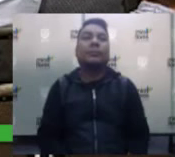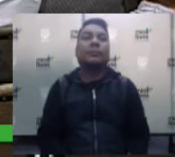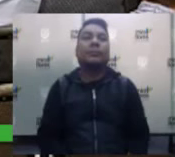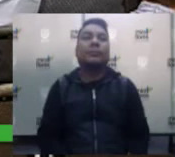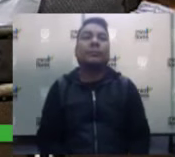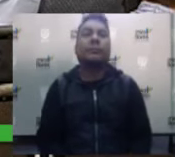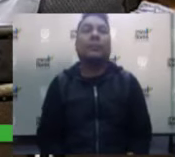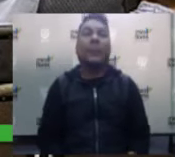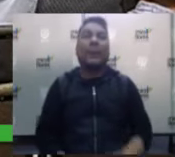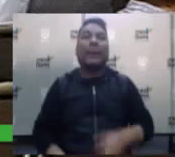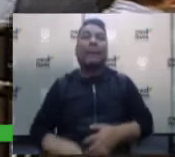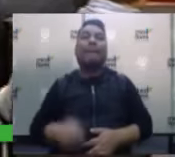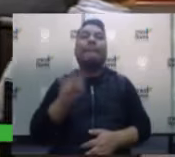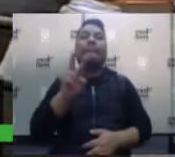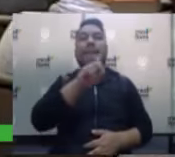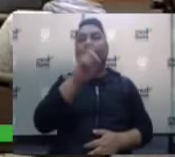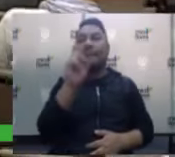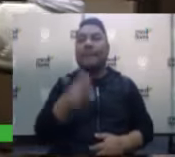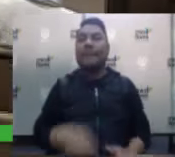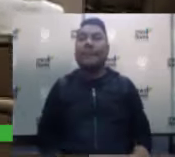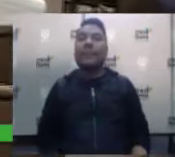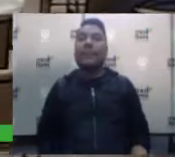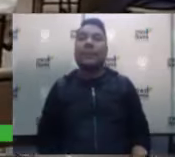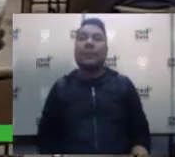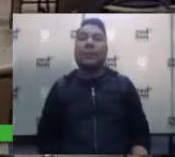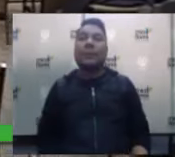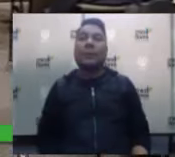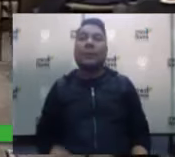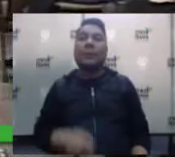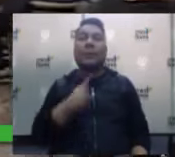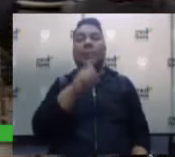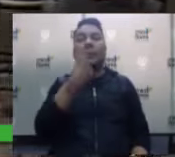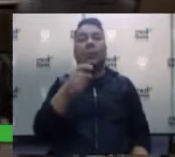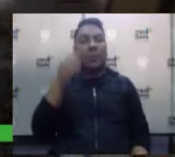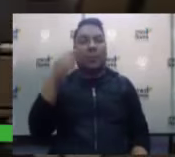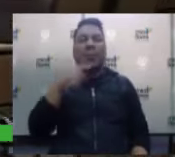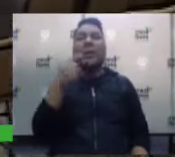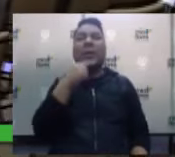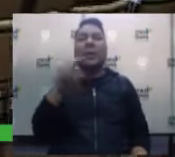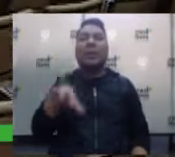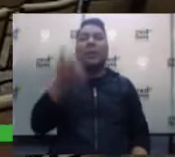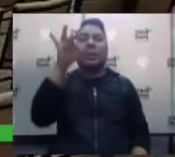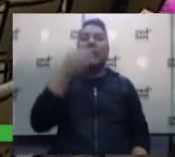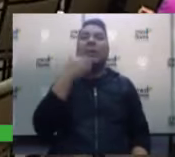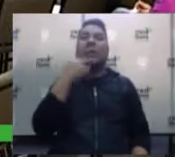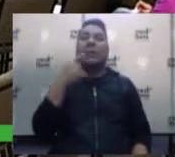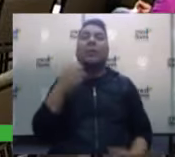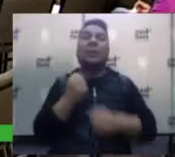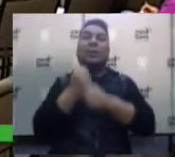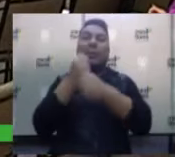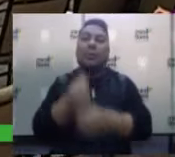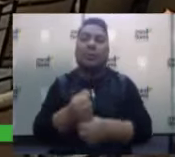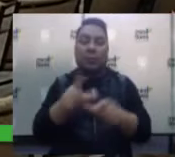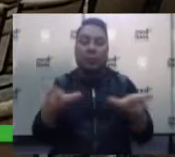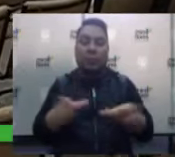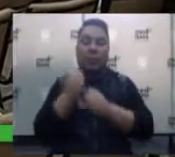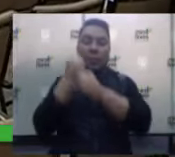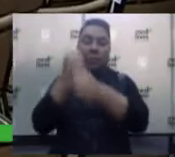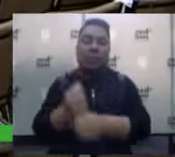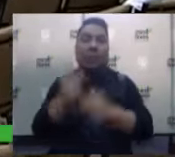Dos consultas, que los que deciden qué candidato coloca en qué